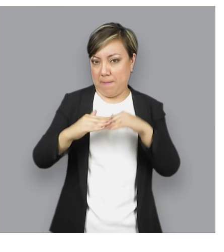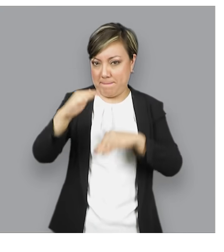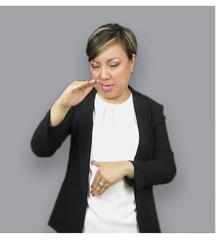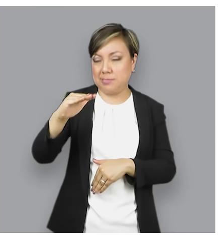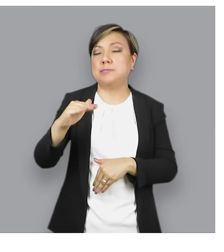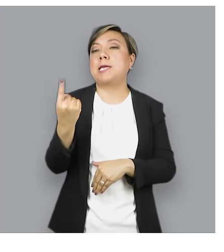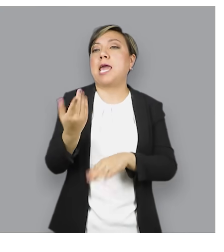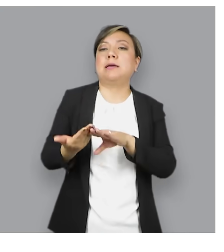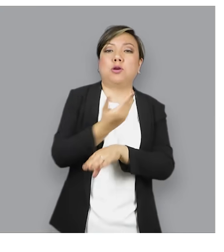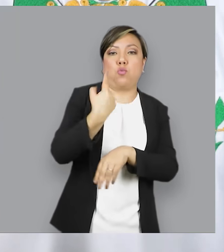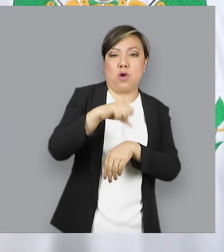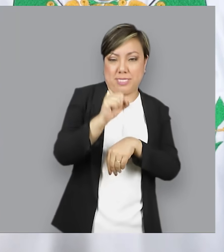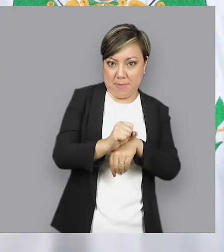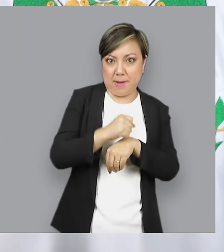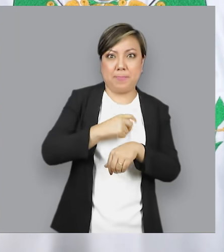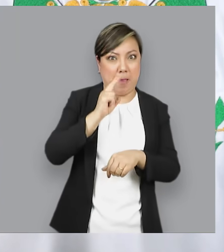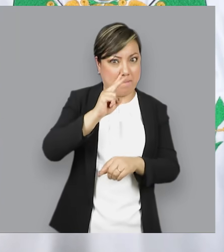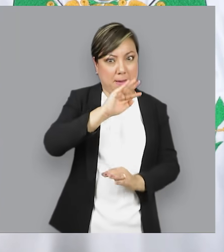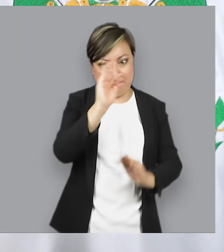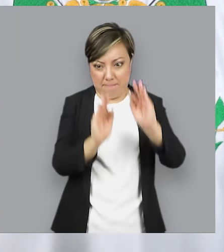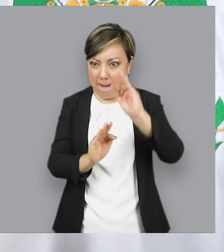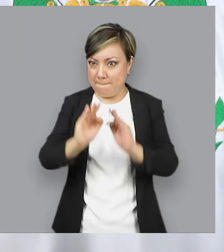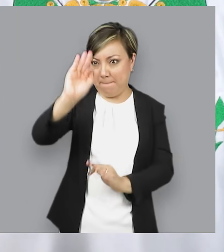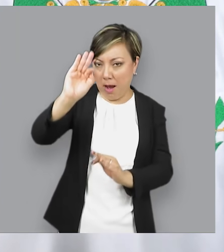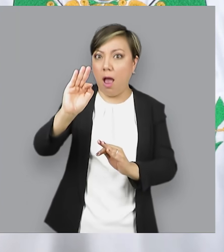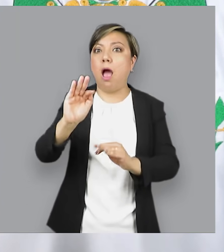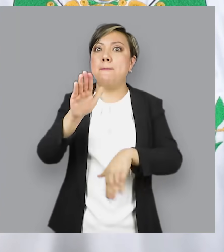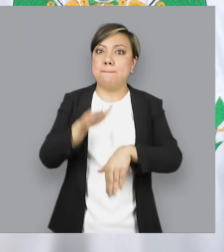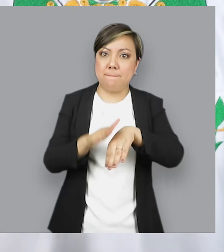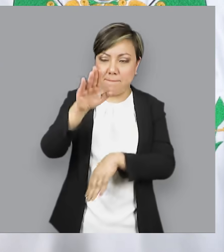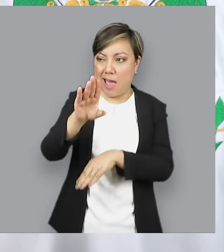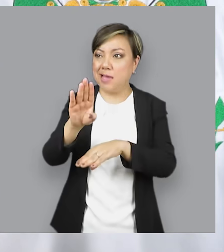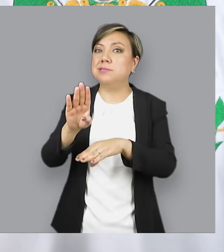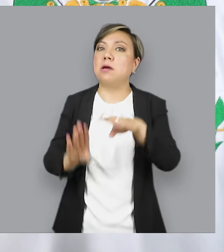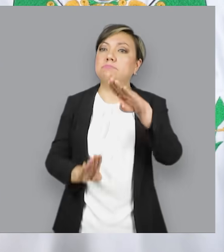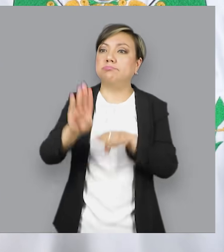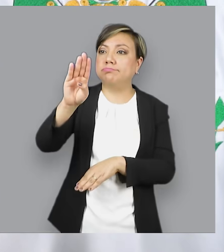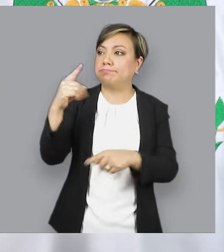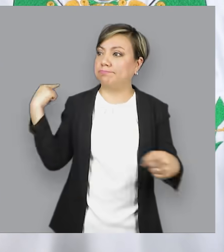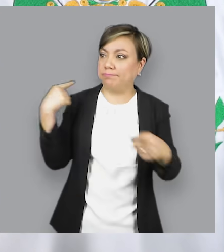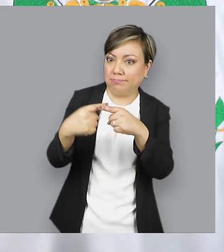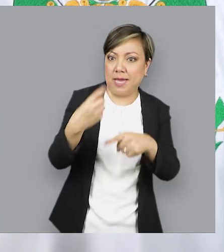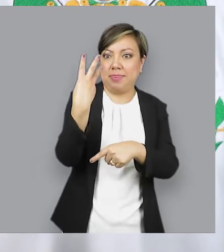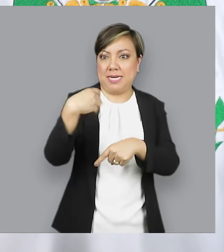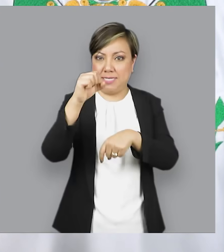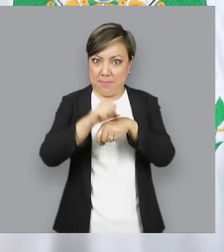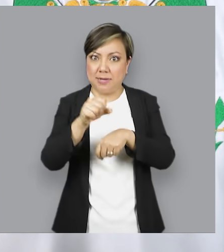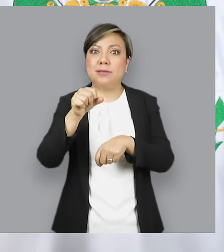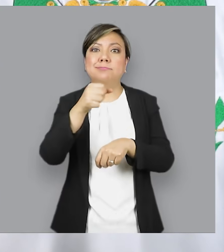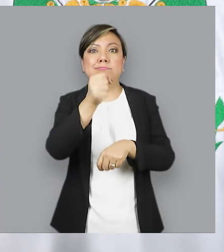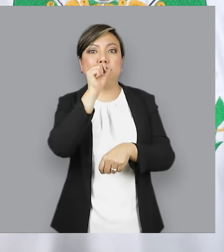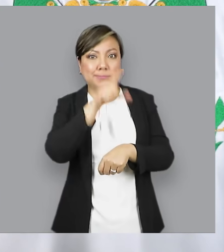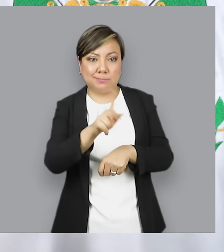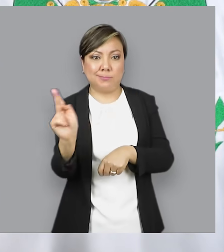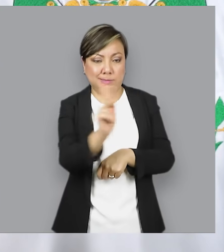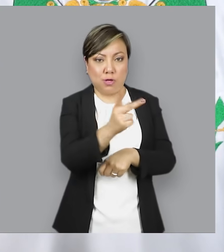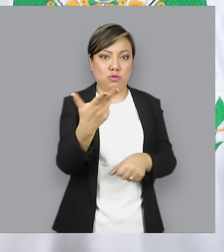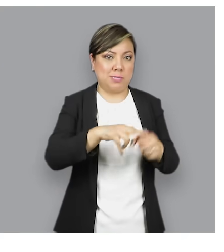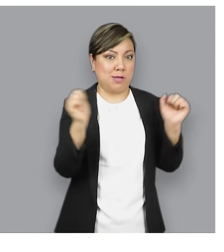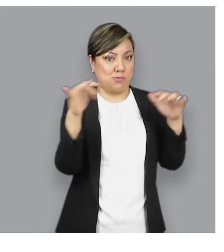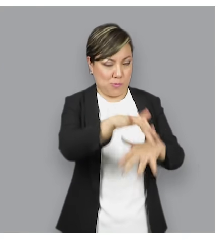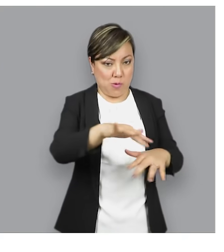anterior. Fíjate en el crecimiento exponencial del fenómeno en tres semanas, mismo que ya comienza a verse reflejado en hospitalización.